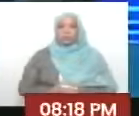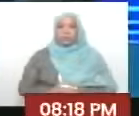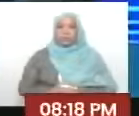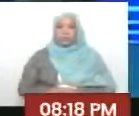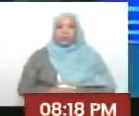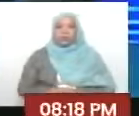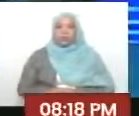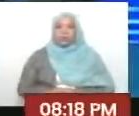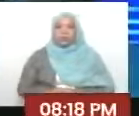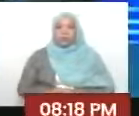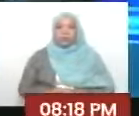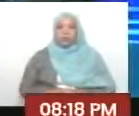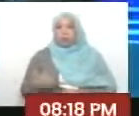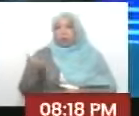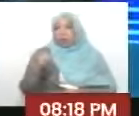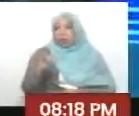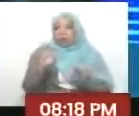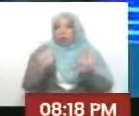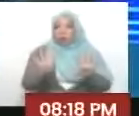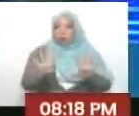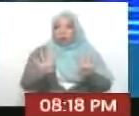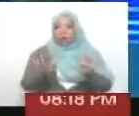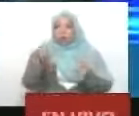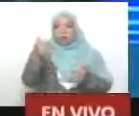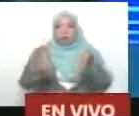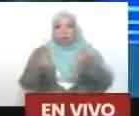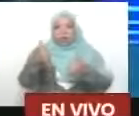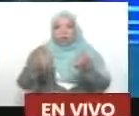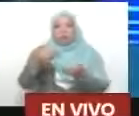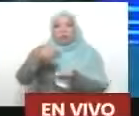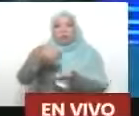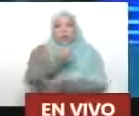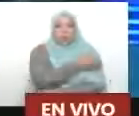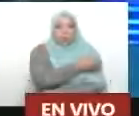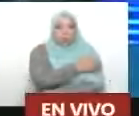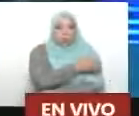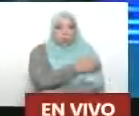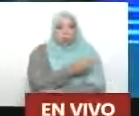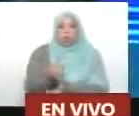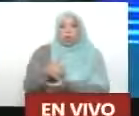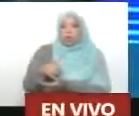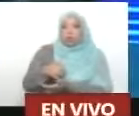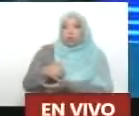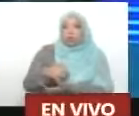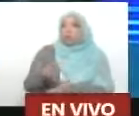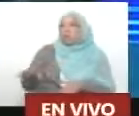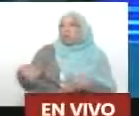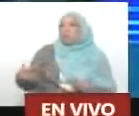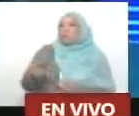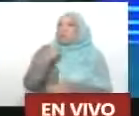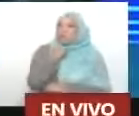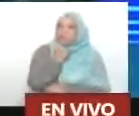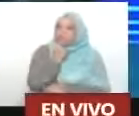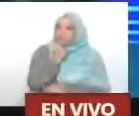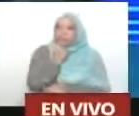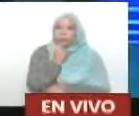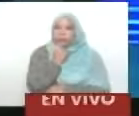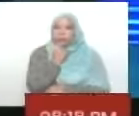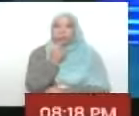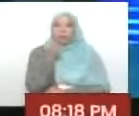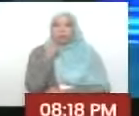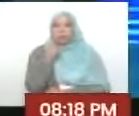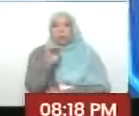Tengo una sala y las tengo los 9. Entonces hoy agarré 4 así, ¡rum!, sin saber a quién agarraba. Vamos a